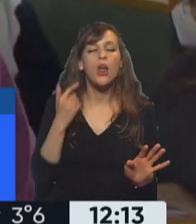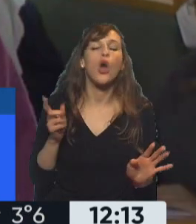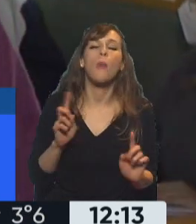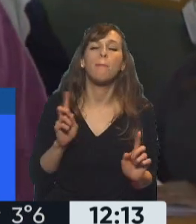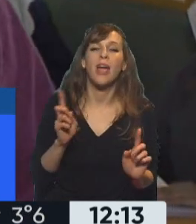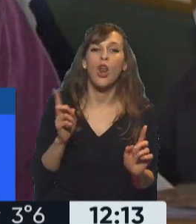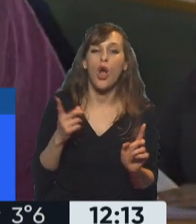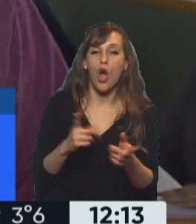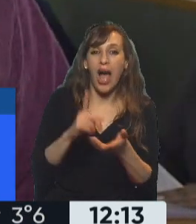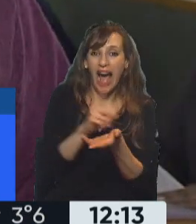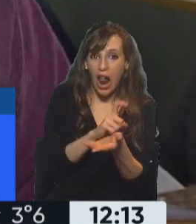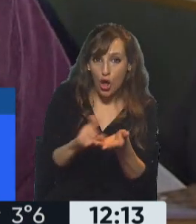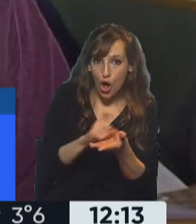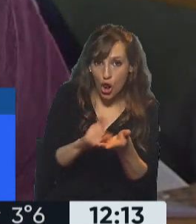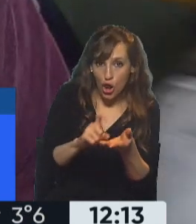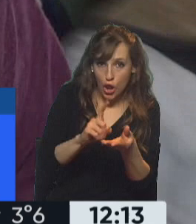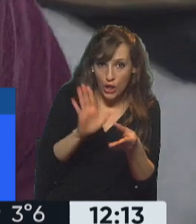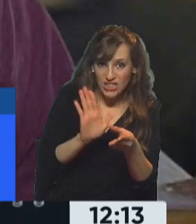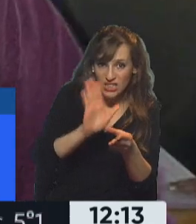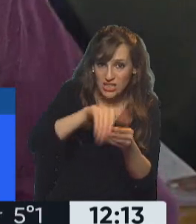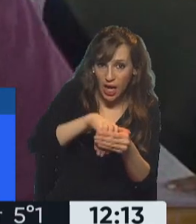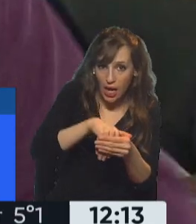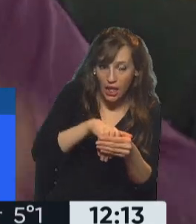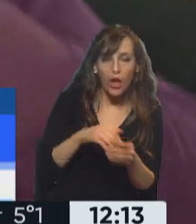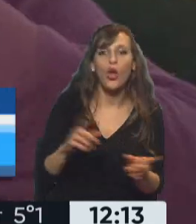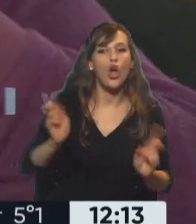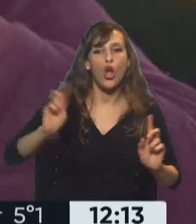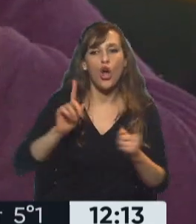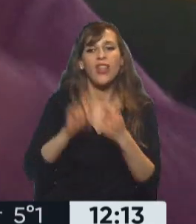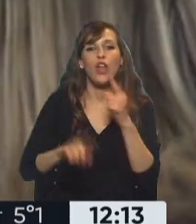¿Pero usó alcohol en gel o directamente le puso la solapa adentro? No, la solapa adentro.